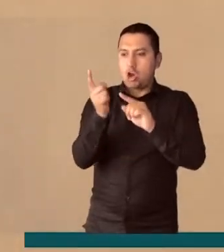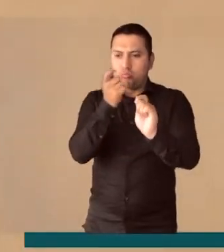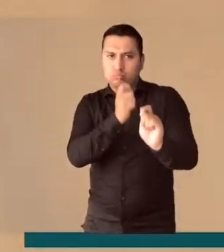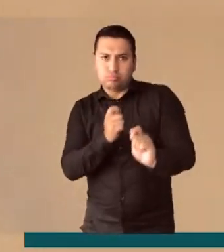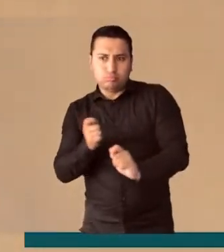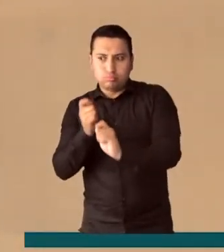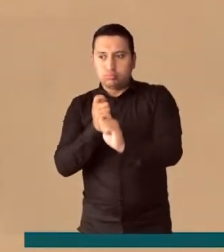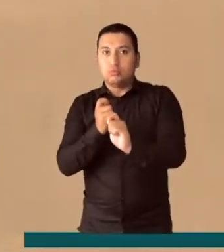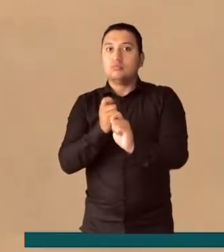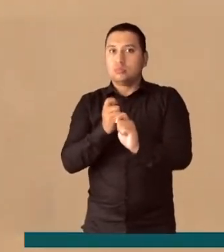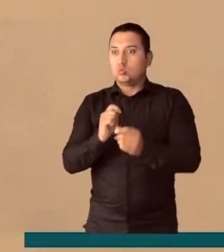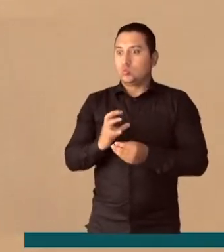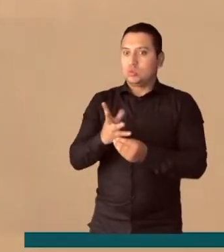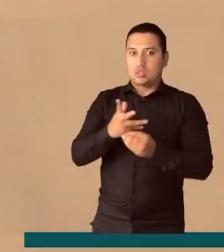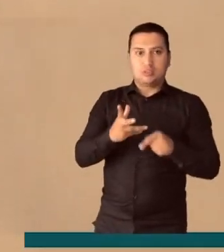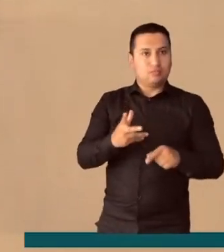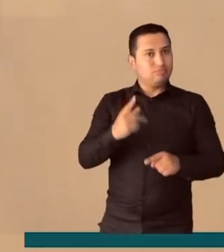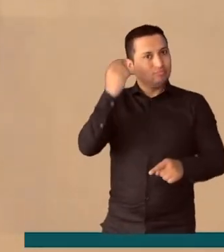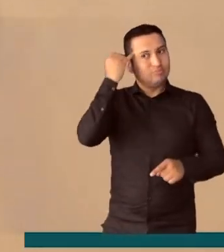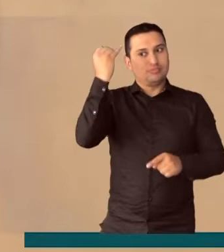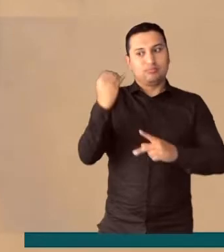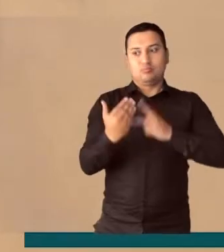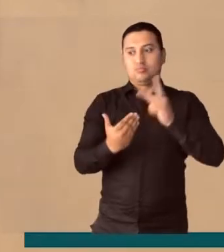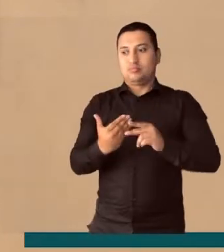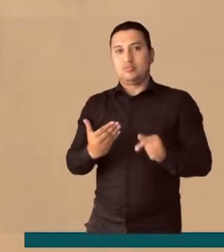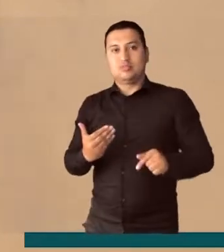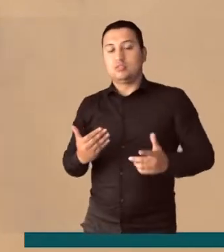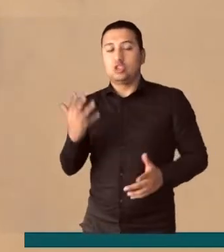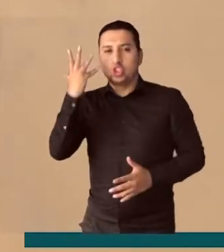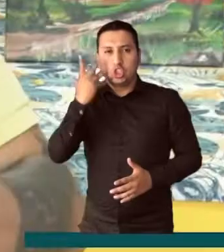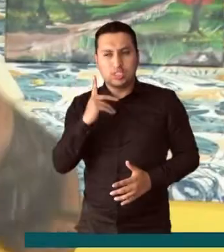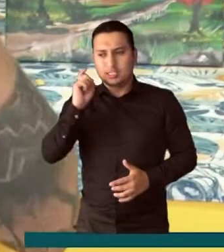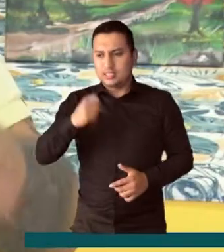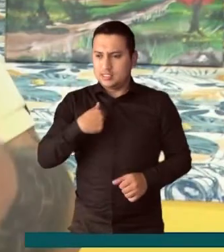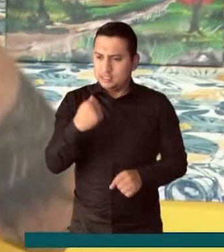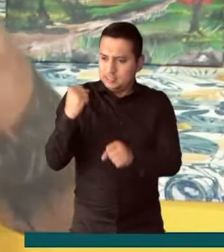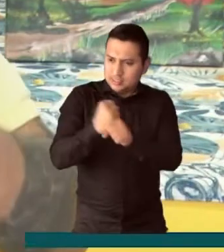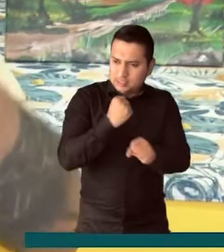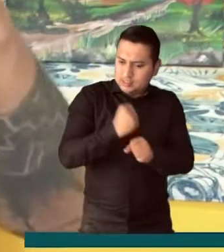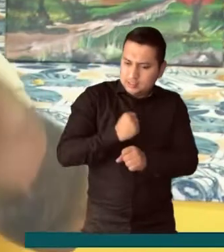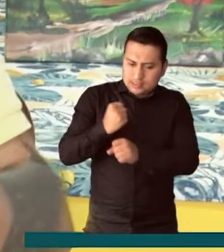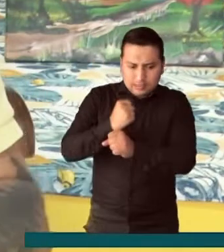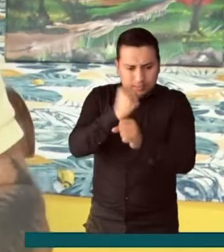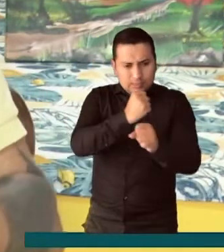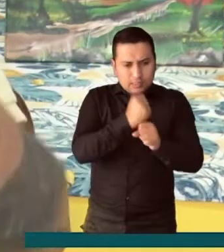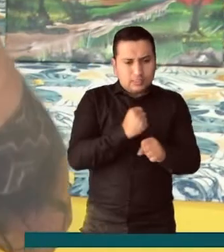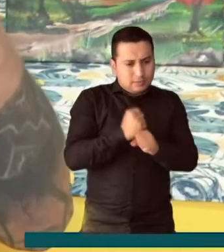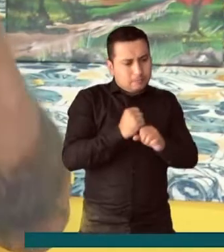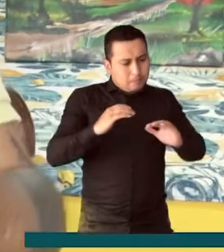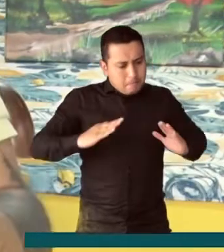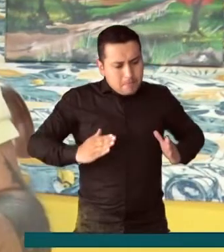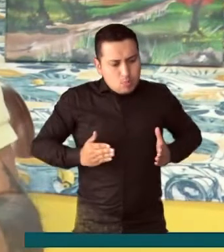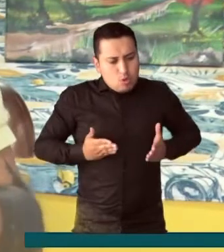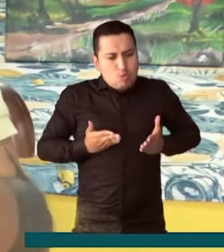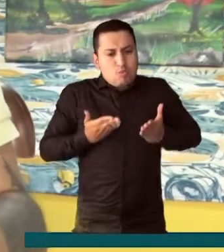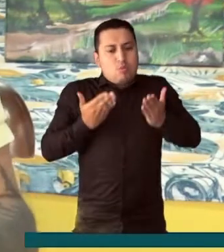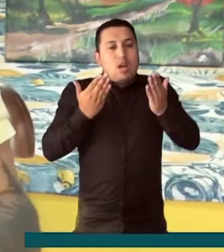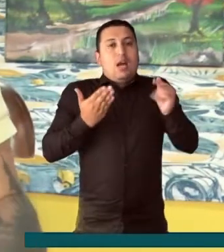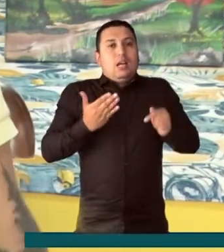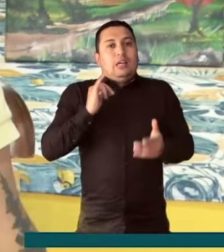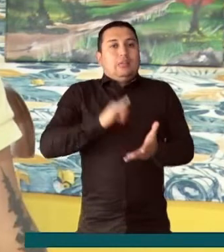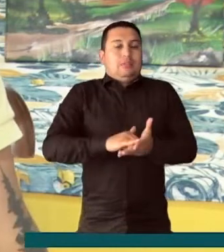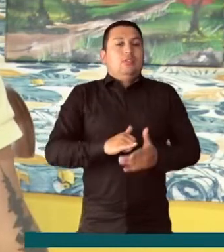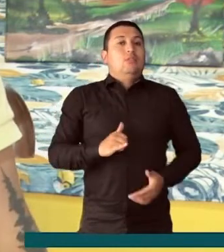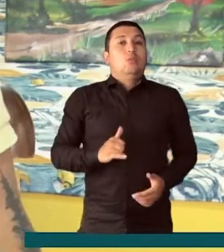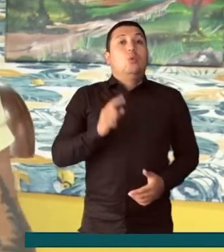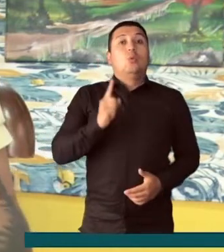artista valora y resalta la labor de los emprendedores. Todos los días darle y darle y darle al trabajo, mejorar y mejorar